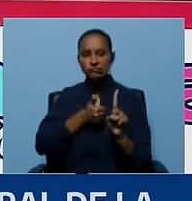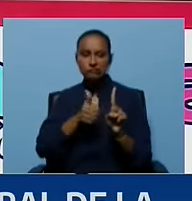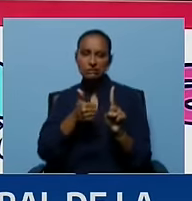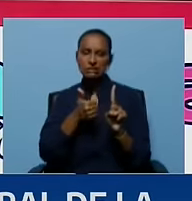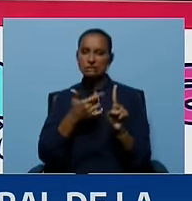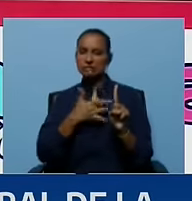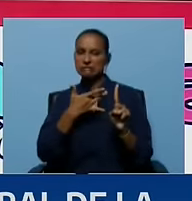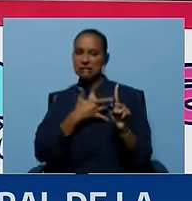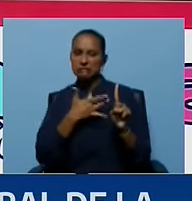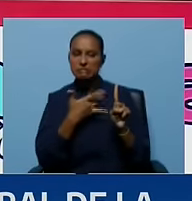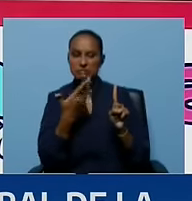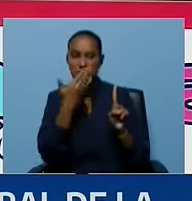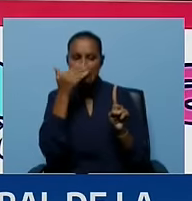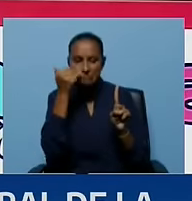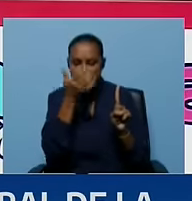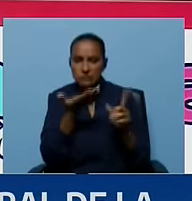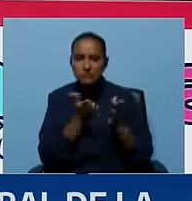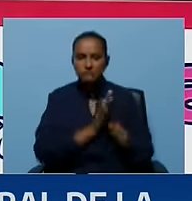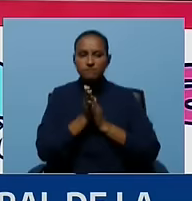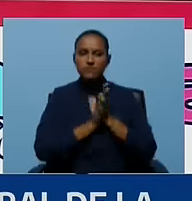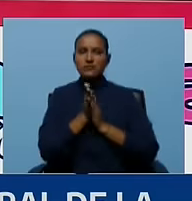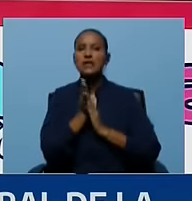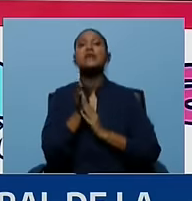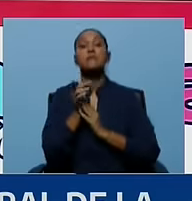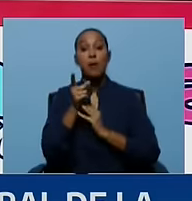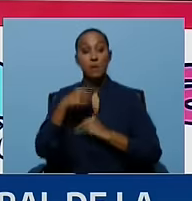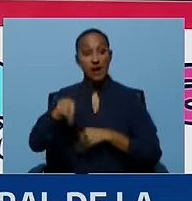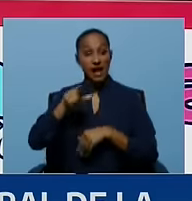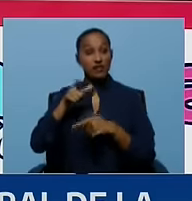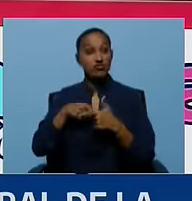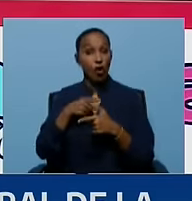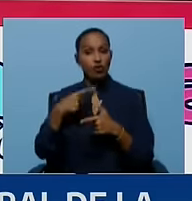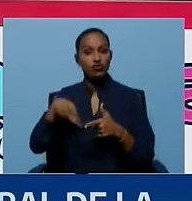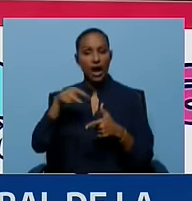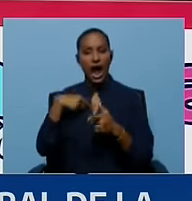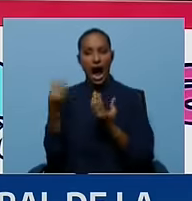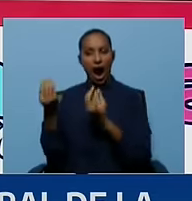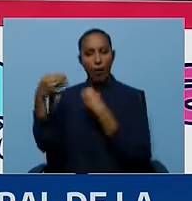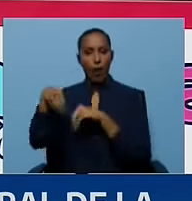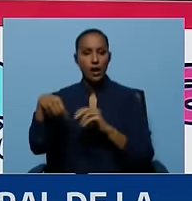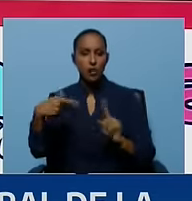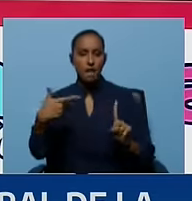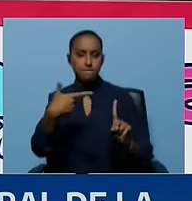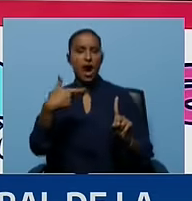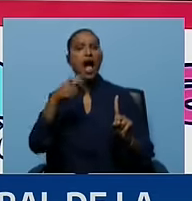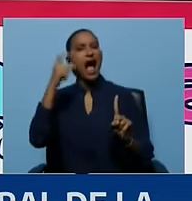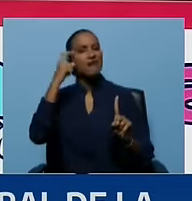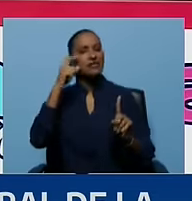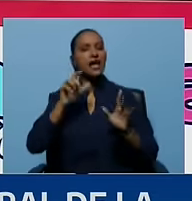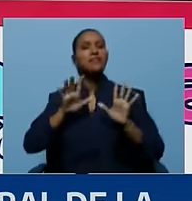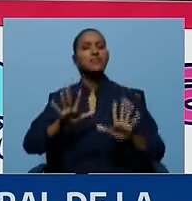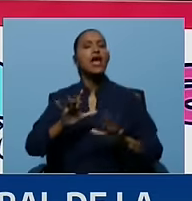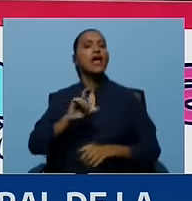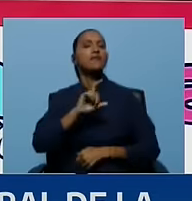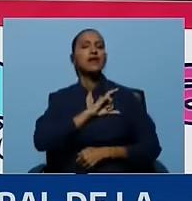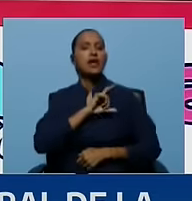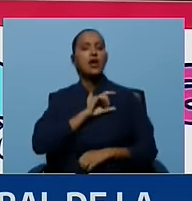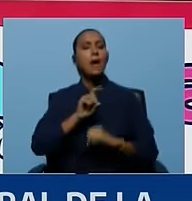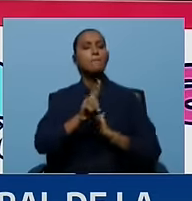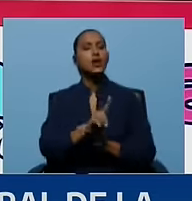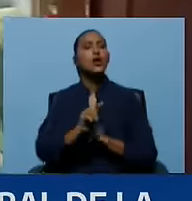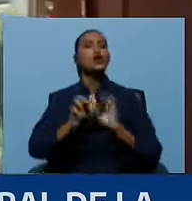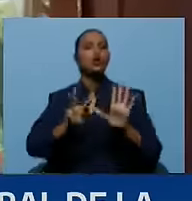Y se prestaron para su asesinato con una bala un 10 de enero del año 1860 en San